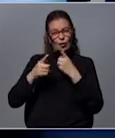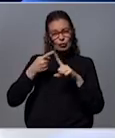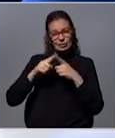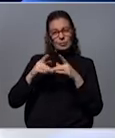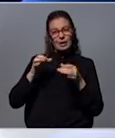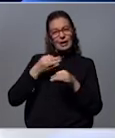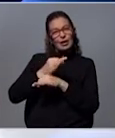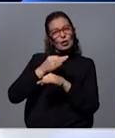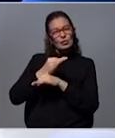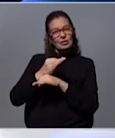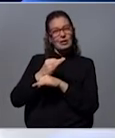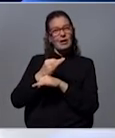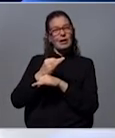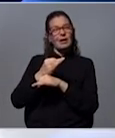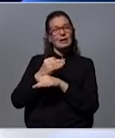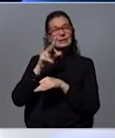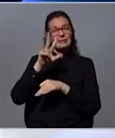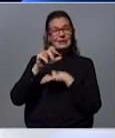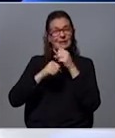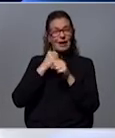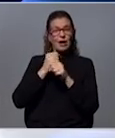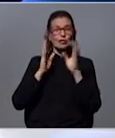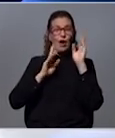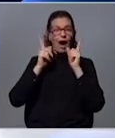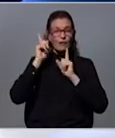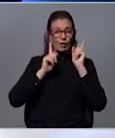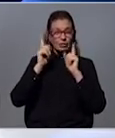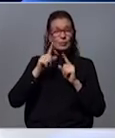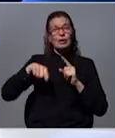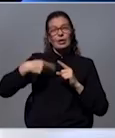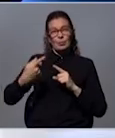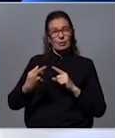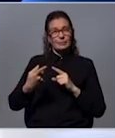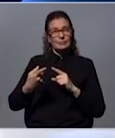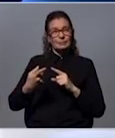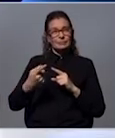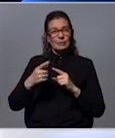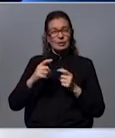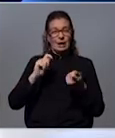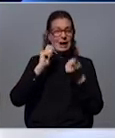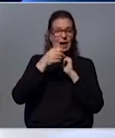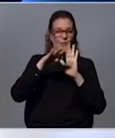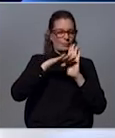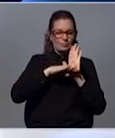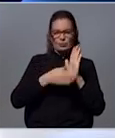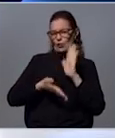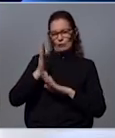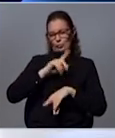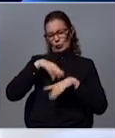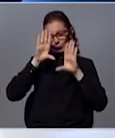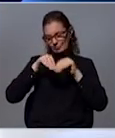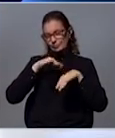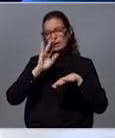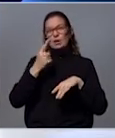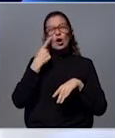enseñanza para que fueran tuvieran tres años de abogacía para poder recibirse después como le cambiaron los programas no fuimos todos ahora bien